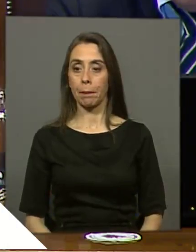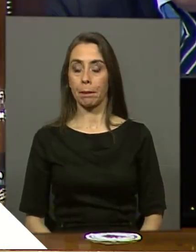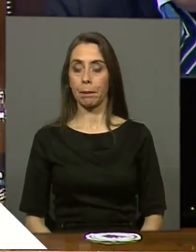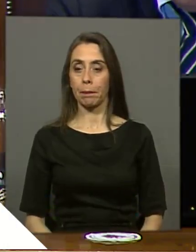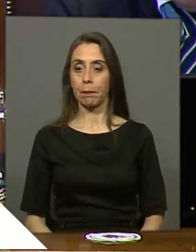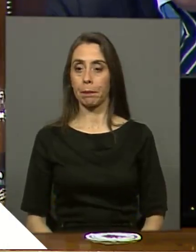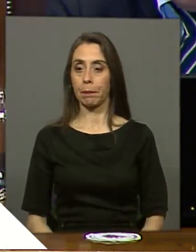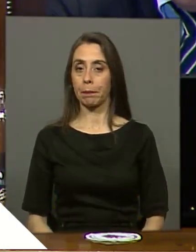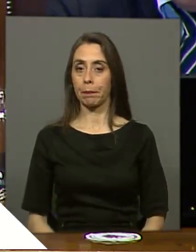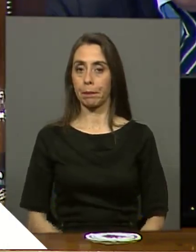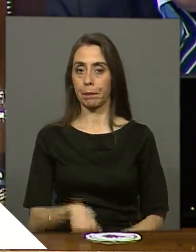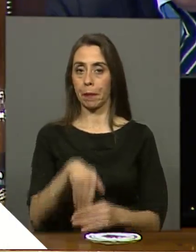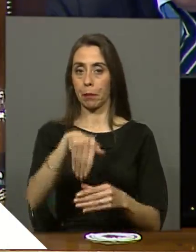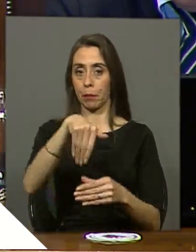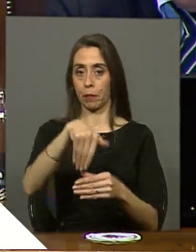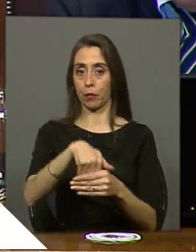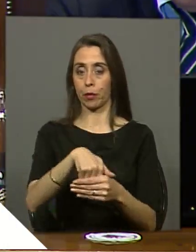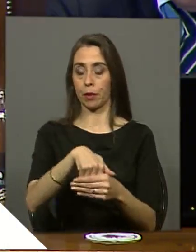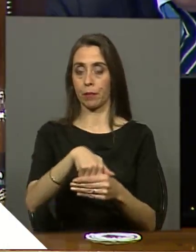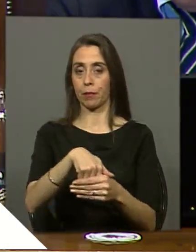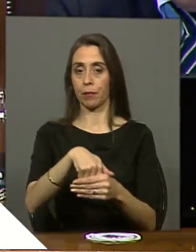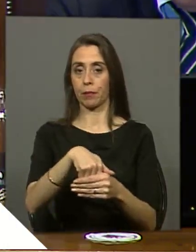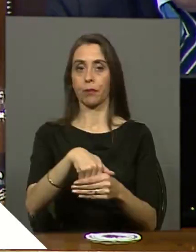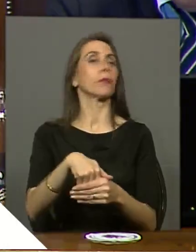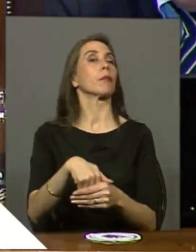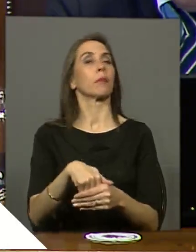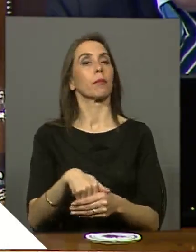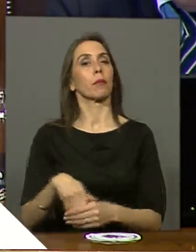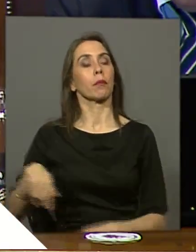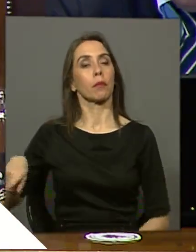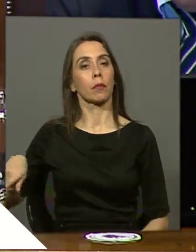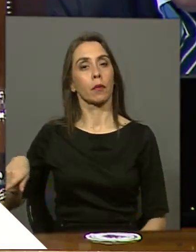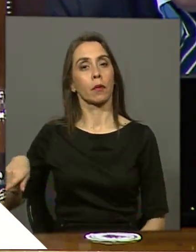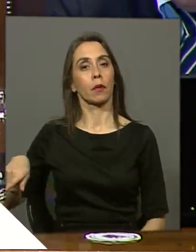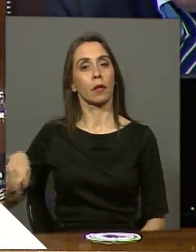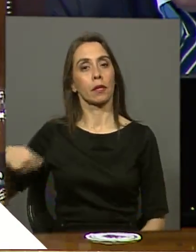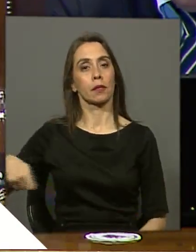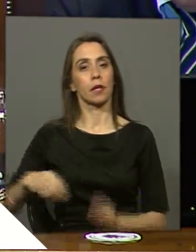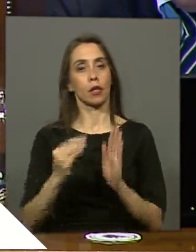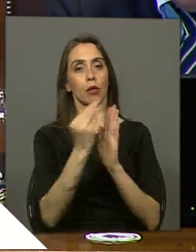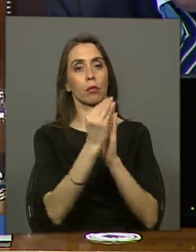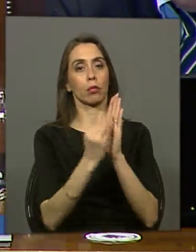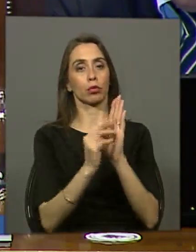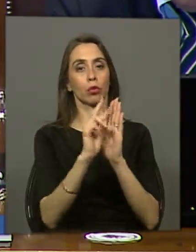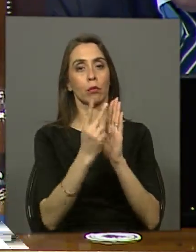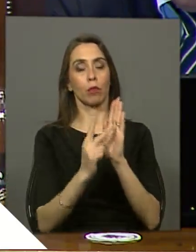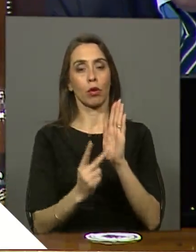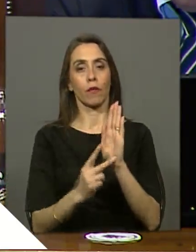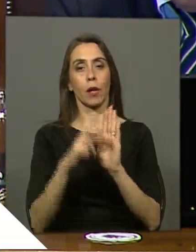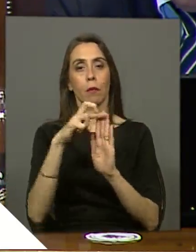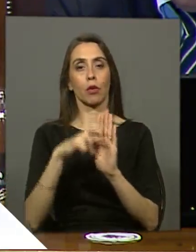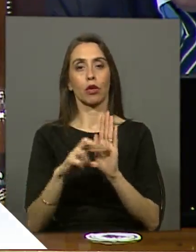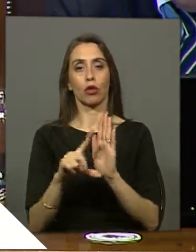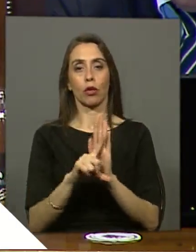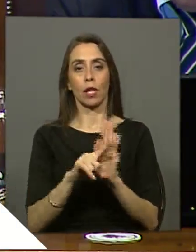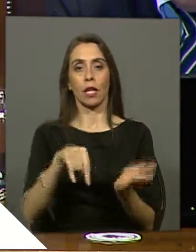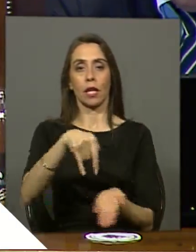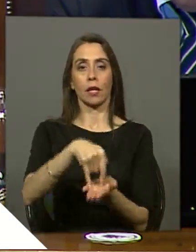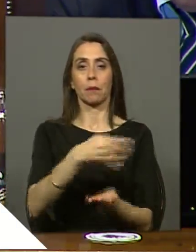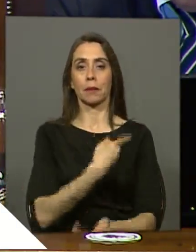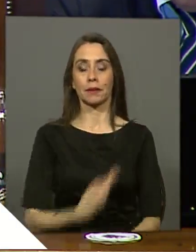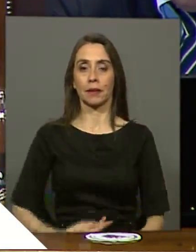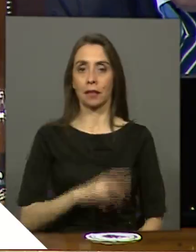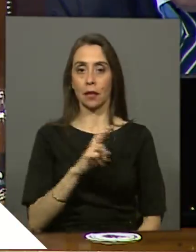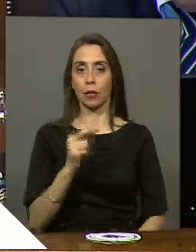en votación las modificaciones introducidas por el senado en el proyecto de ley iniciaron mensajes que